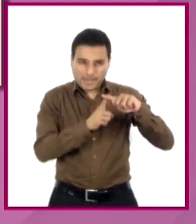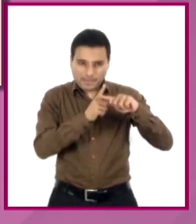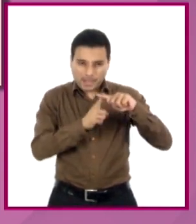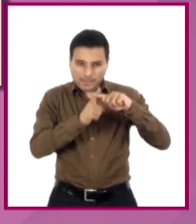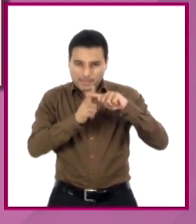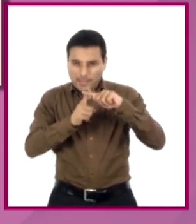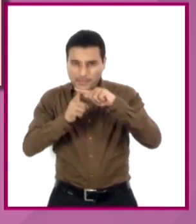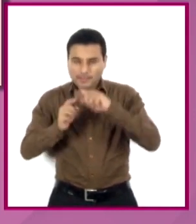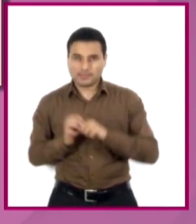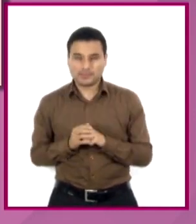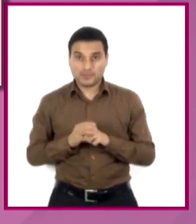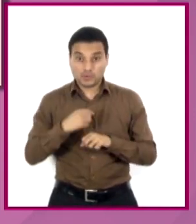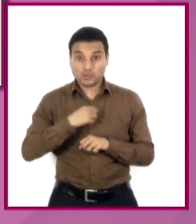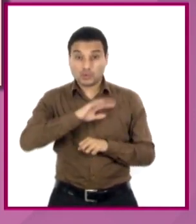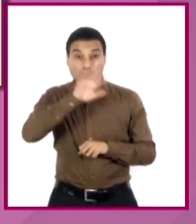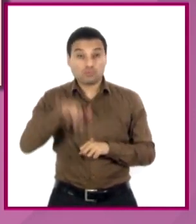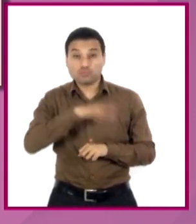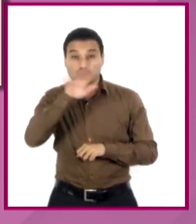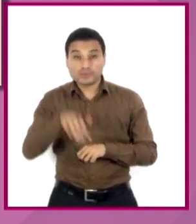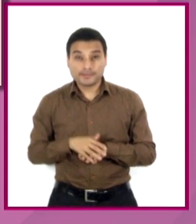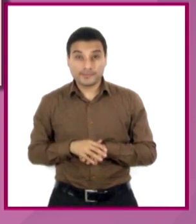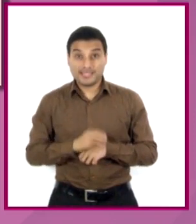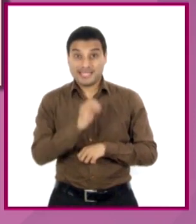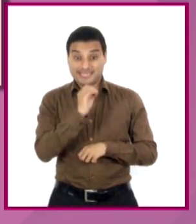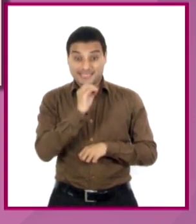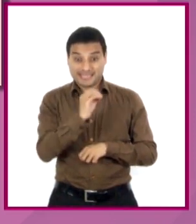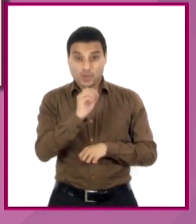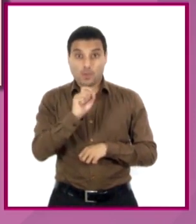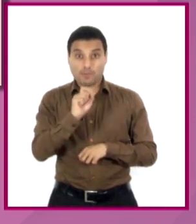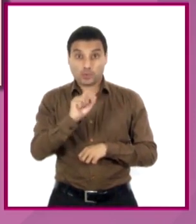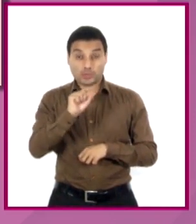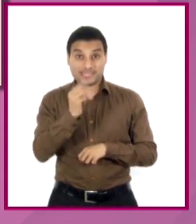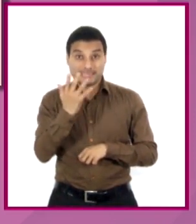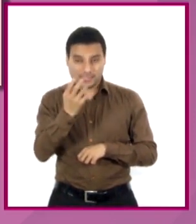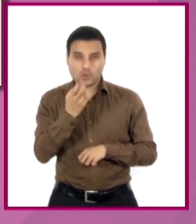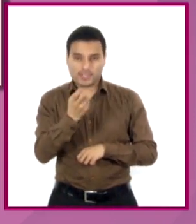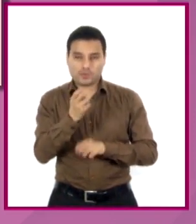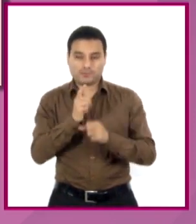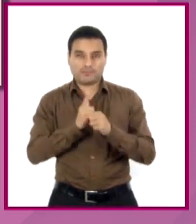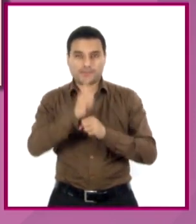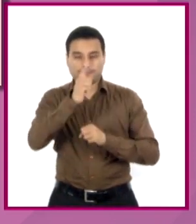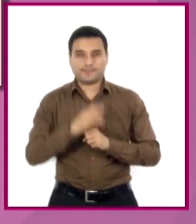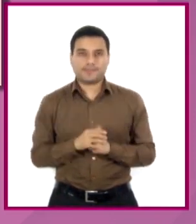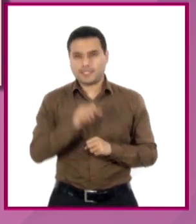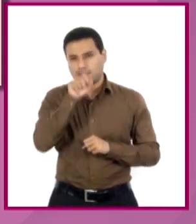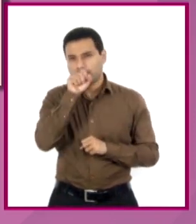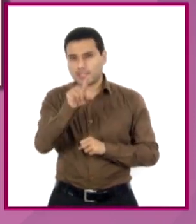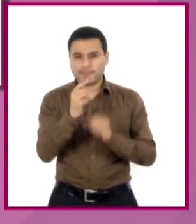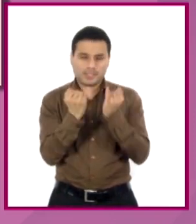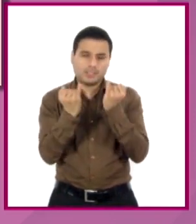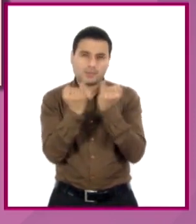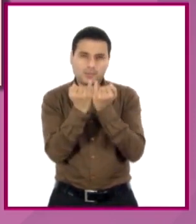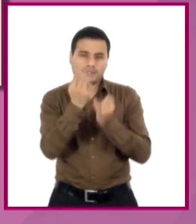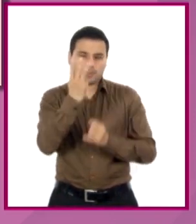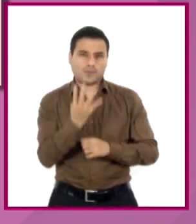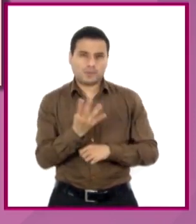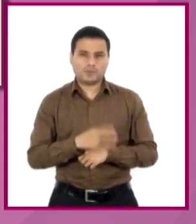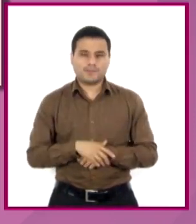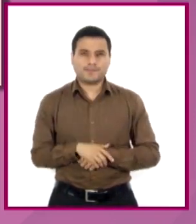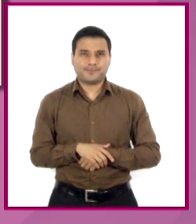fracción decimal en el número 0.75 centésimos, que también sería igual a 3